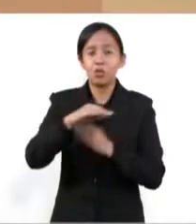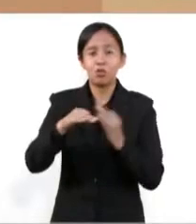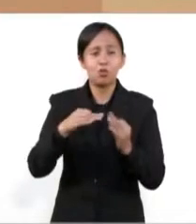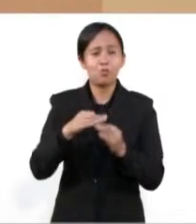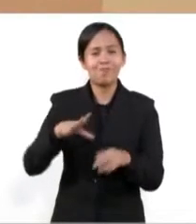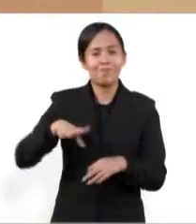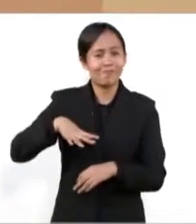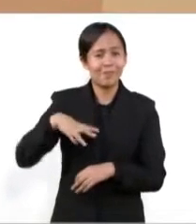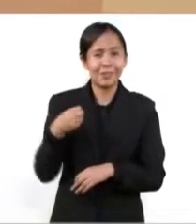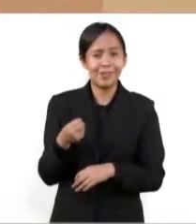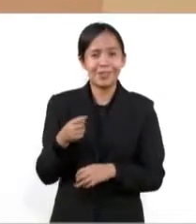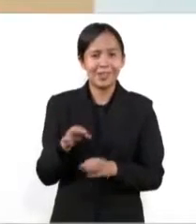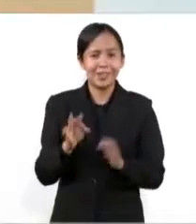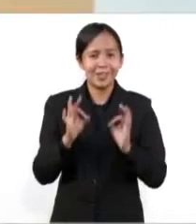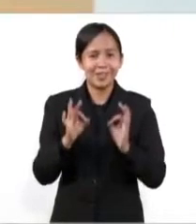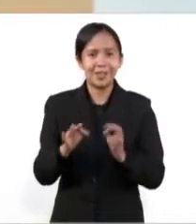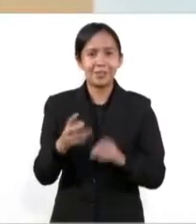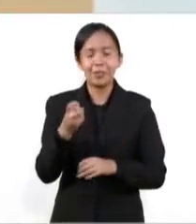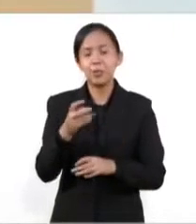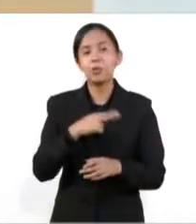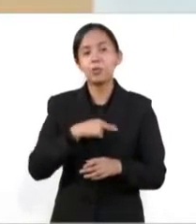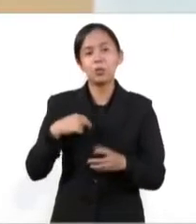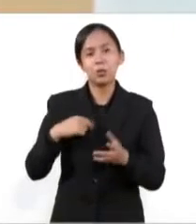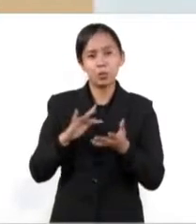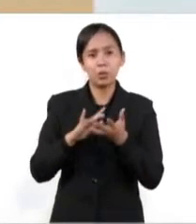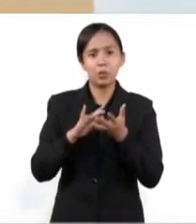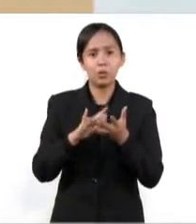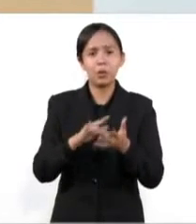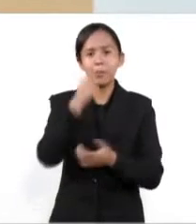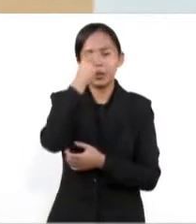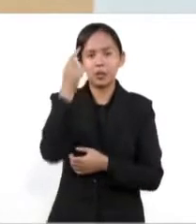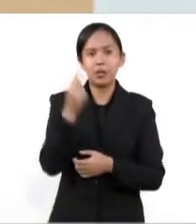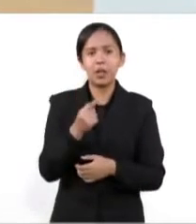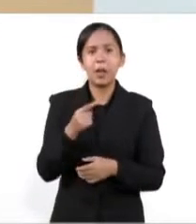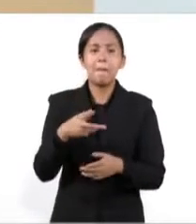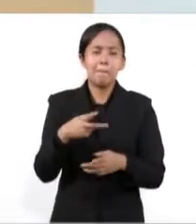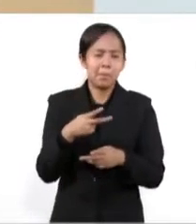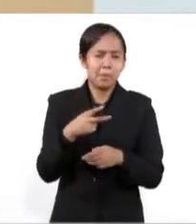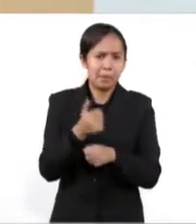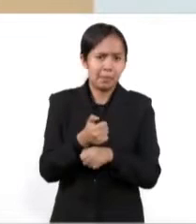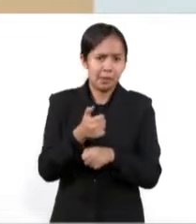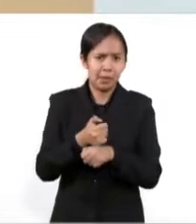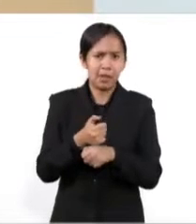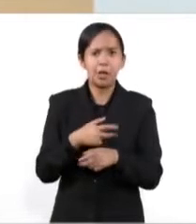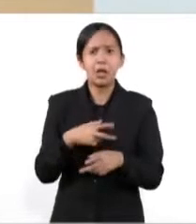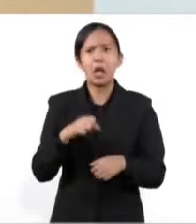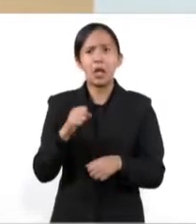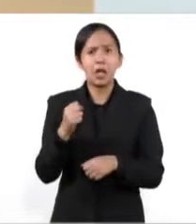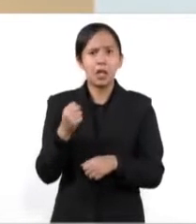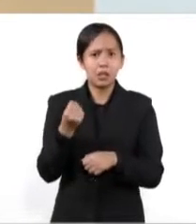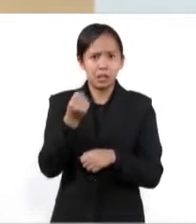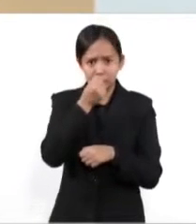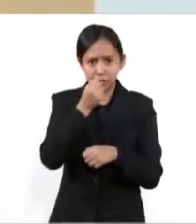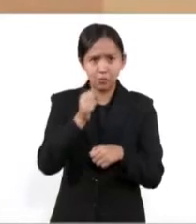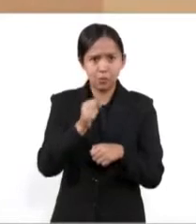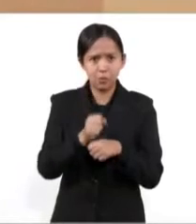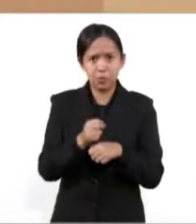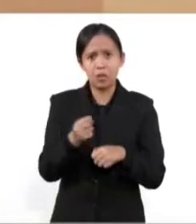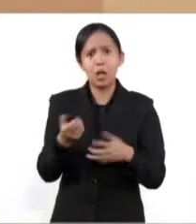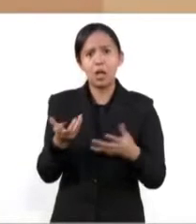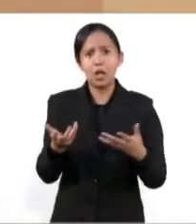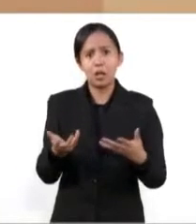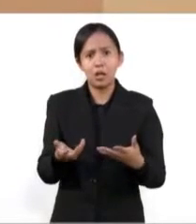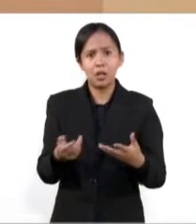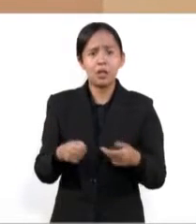talento y por eso hay que apoyarlos, para que puedan terminar la primaria, terminar la secundaria. Una vez